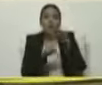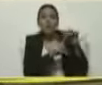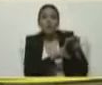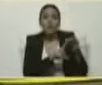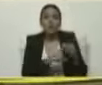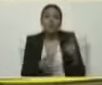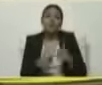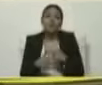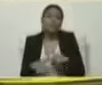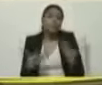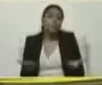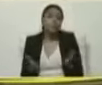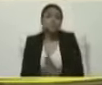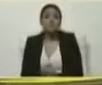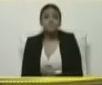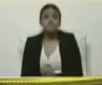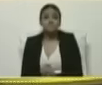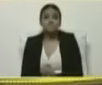Así que